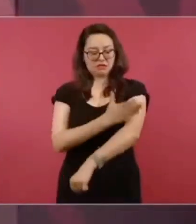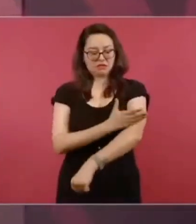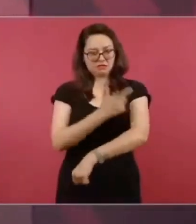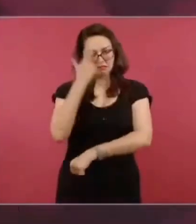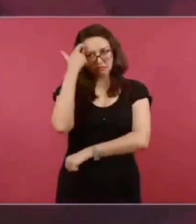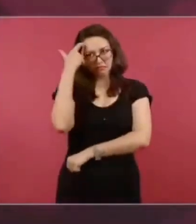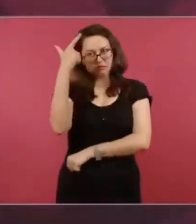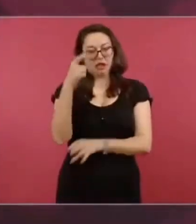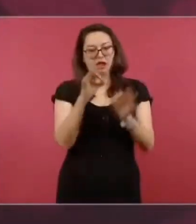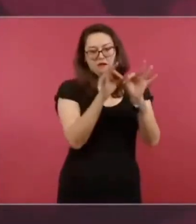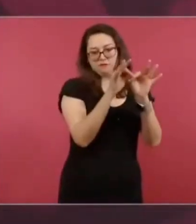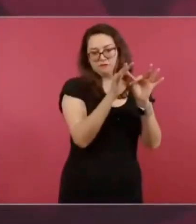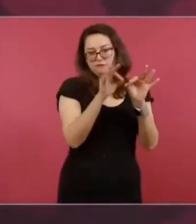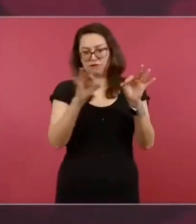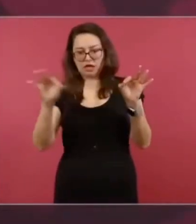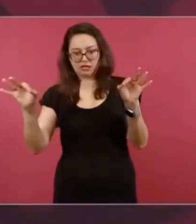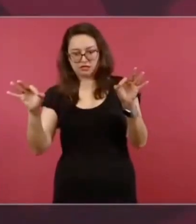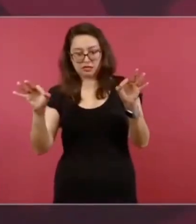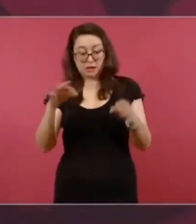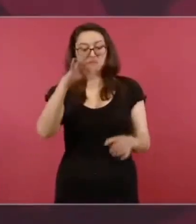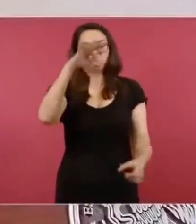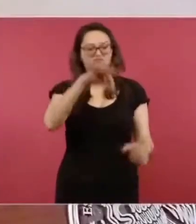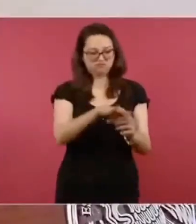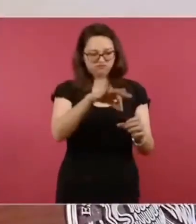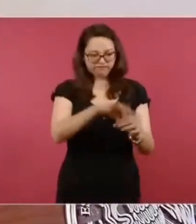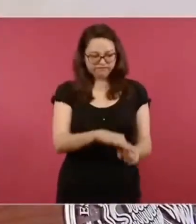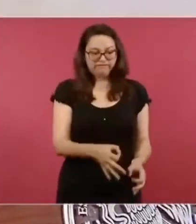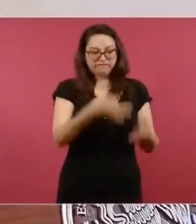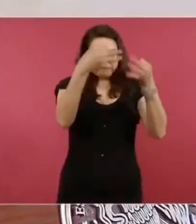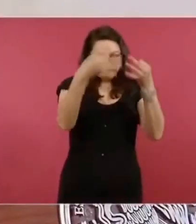autoridades, y la no reelección.